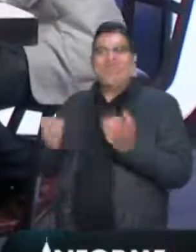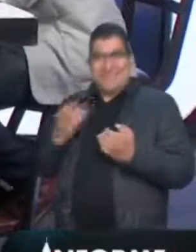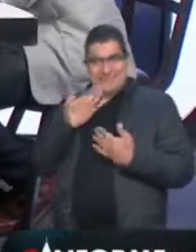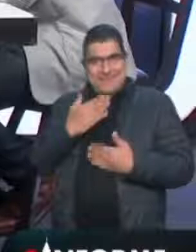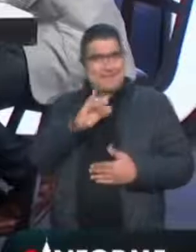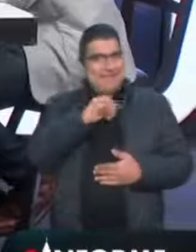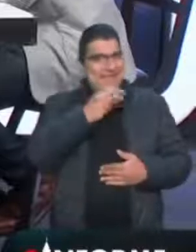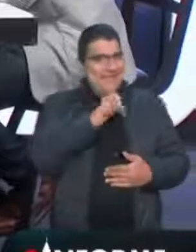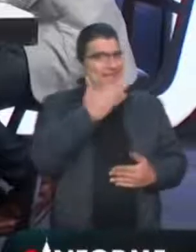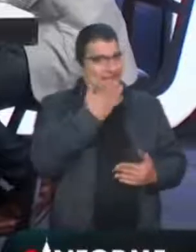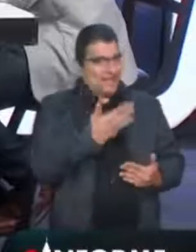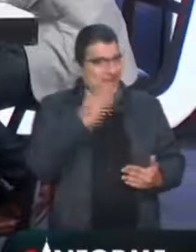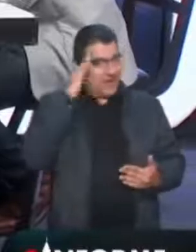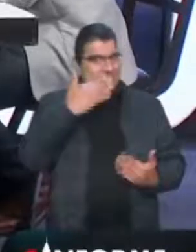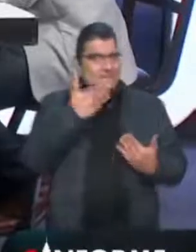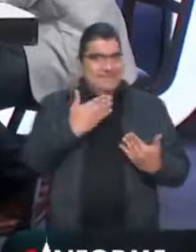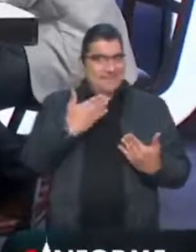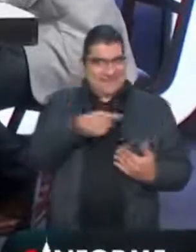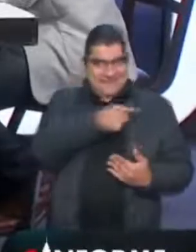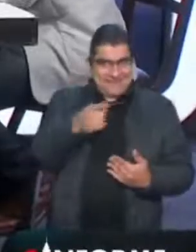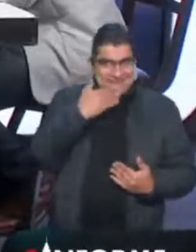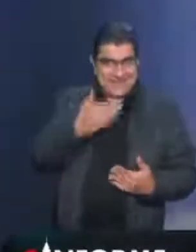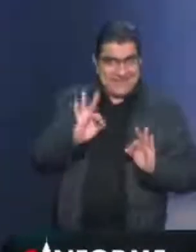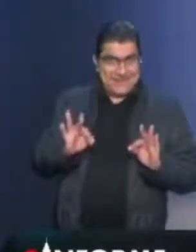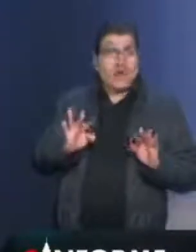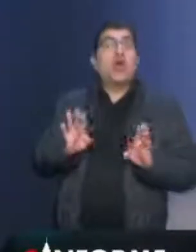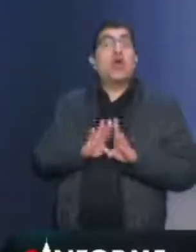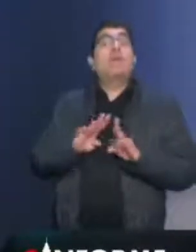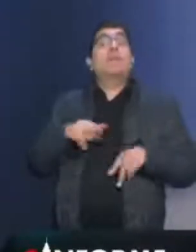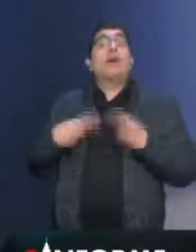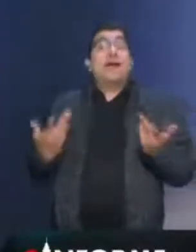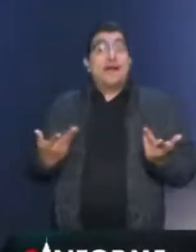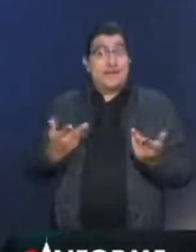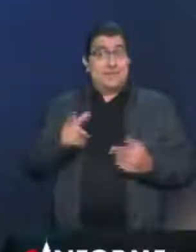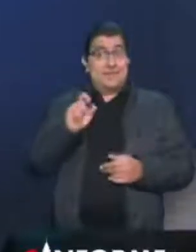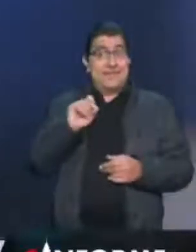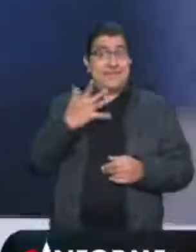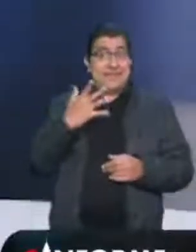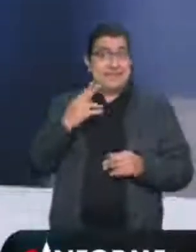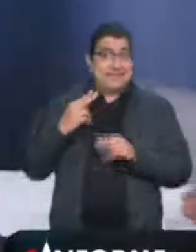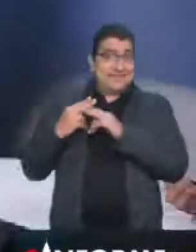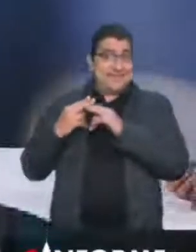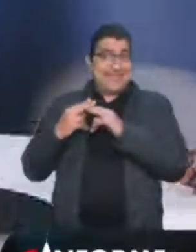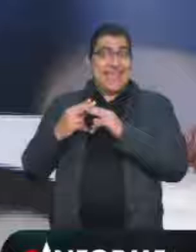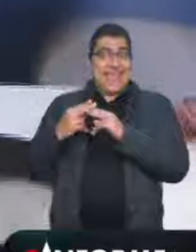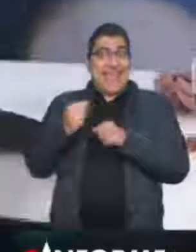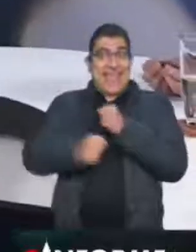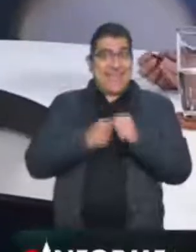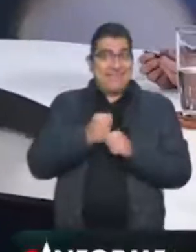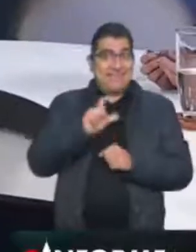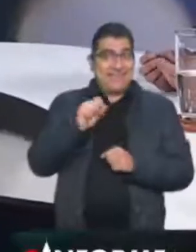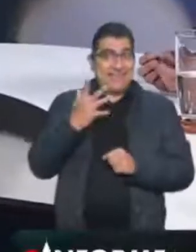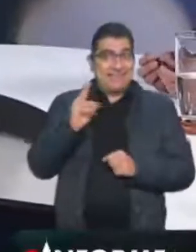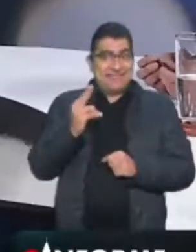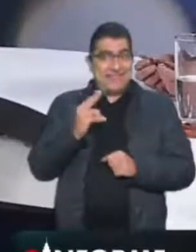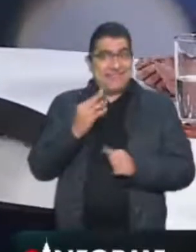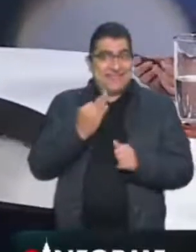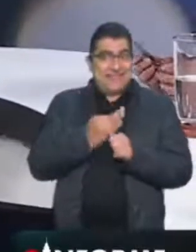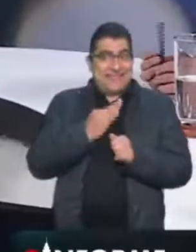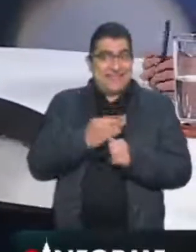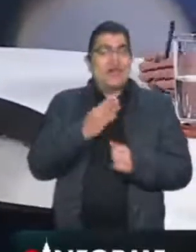noches. Hola, ¿qué tal? ¿Cómo están? Pues ¿cómo se movió el 25N, Cuéntenos. Alberto? Pues a diferencia de otras